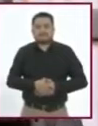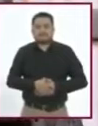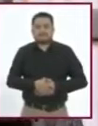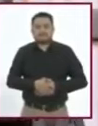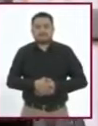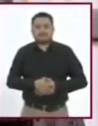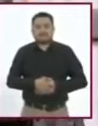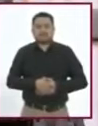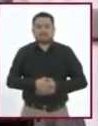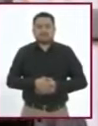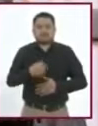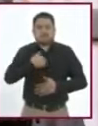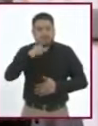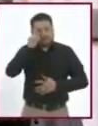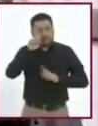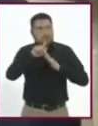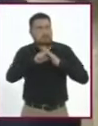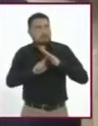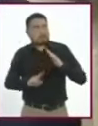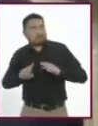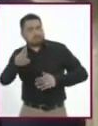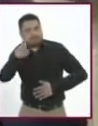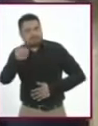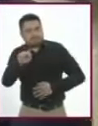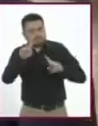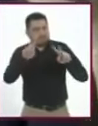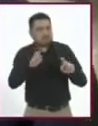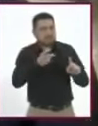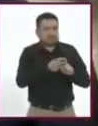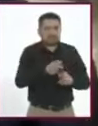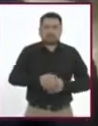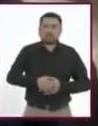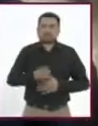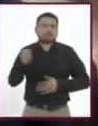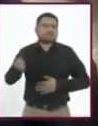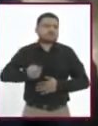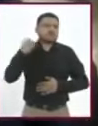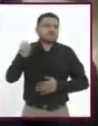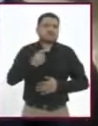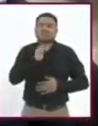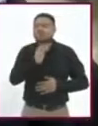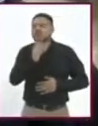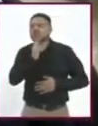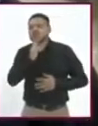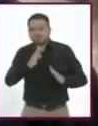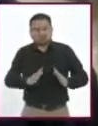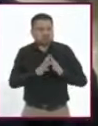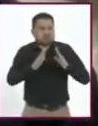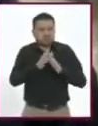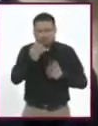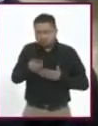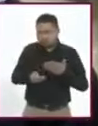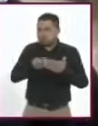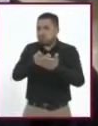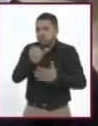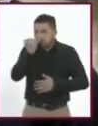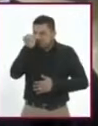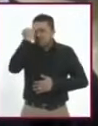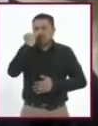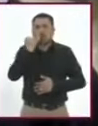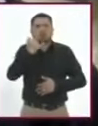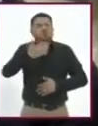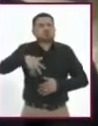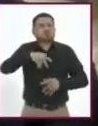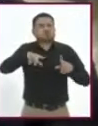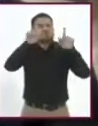No ando tan perdida en estos temas. En la asamblea se usa el debate como medio para exponer ideas y se busca una